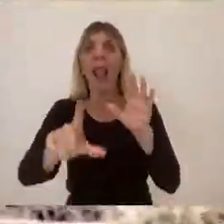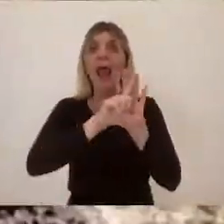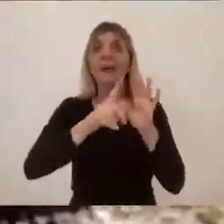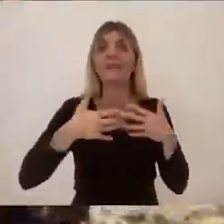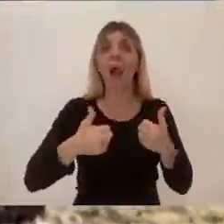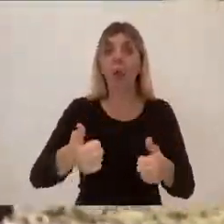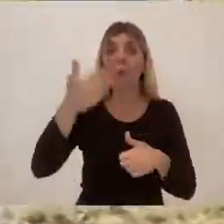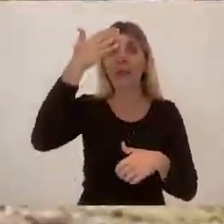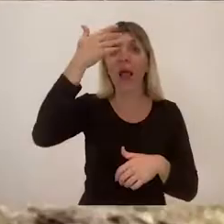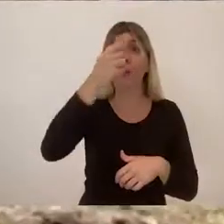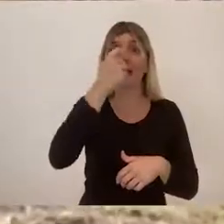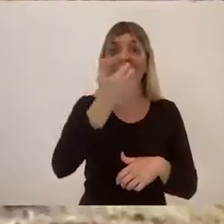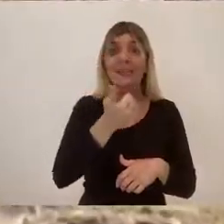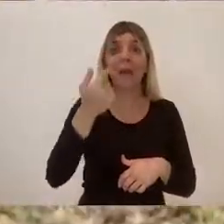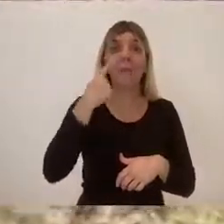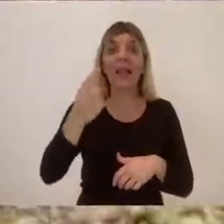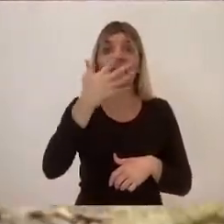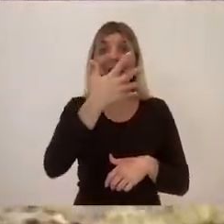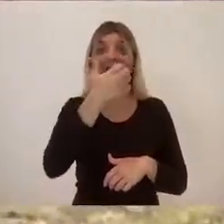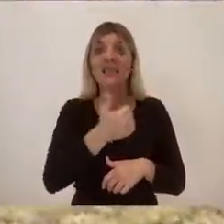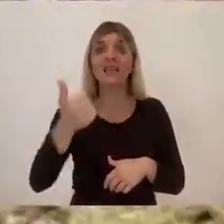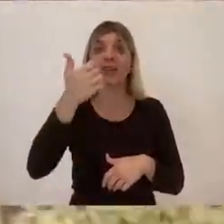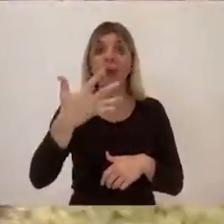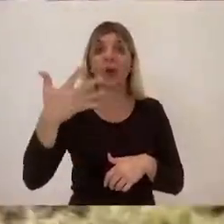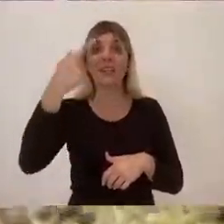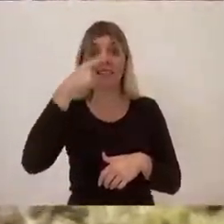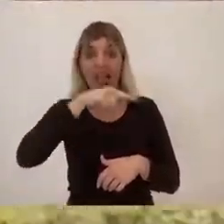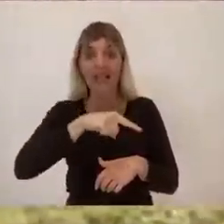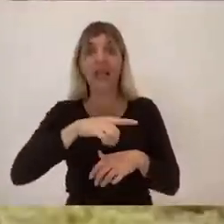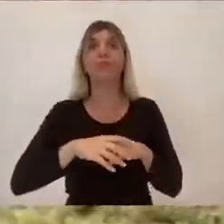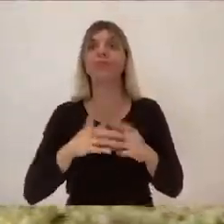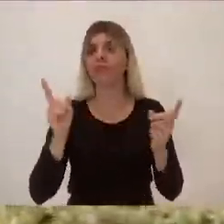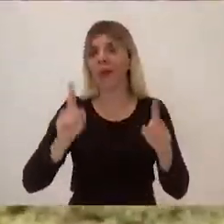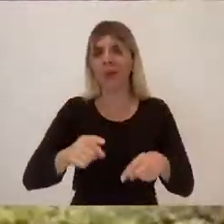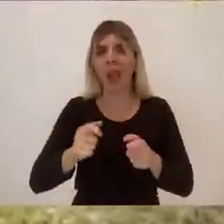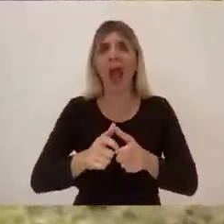de las Personas con Discapacidad y la Ley Nacional de Salud Mental